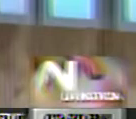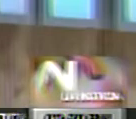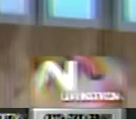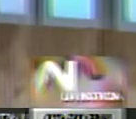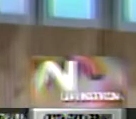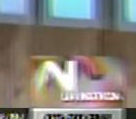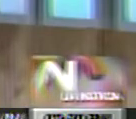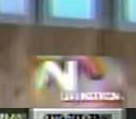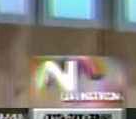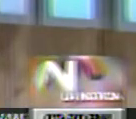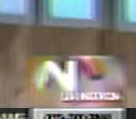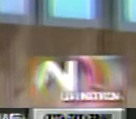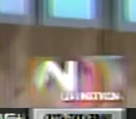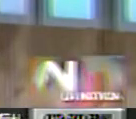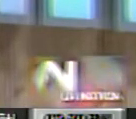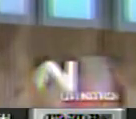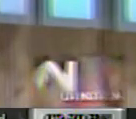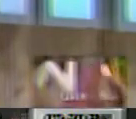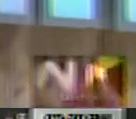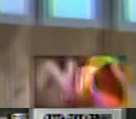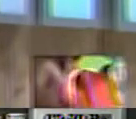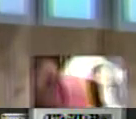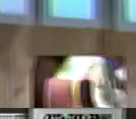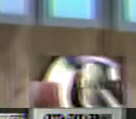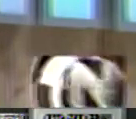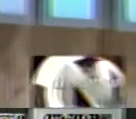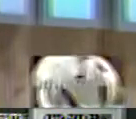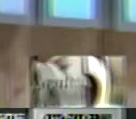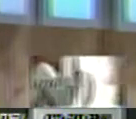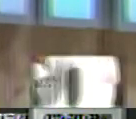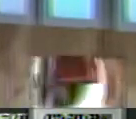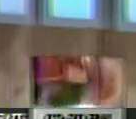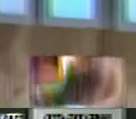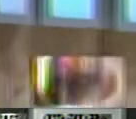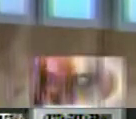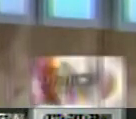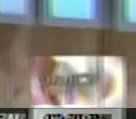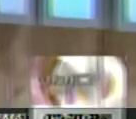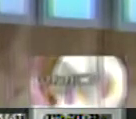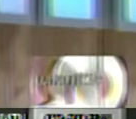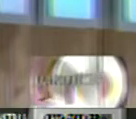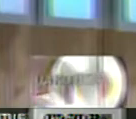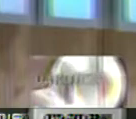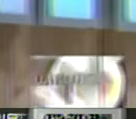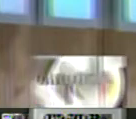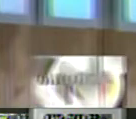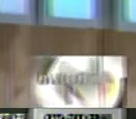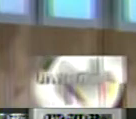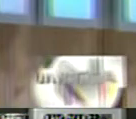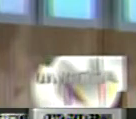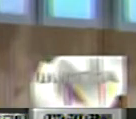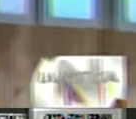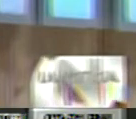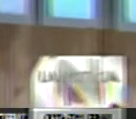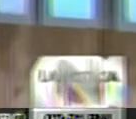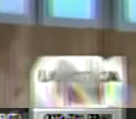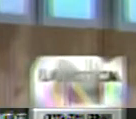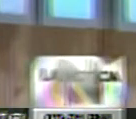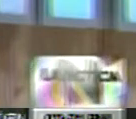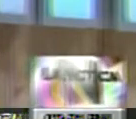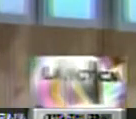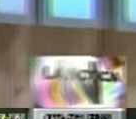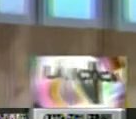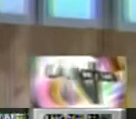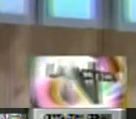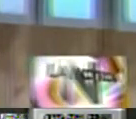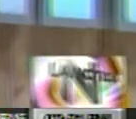de carnetización que arranca en todo el territorio nacional, que arrancó desde tempranas horas en cada punto habilitado en 1876 en todo el